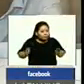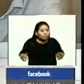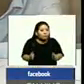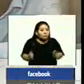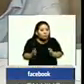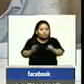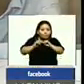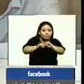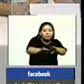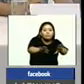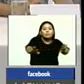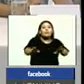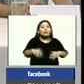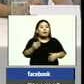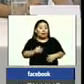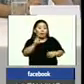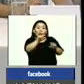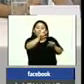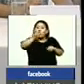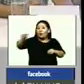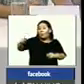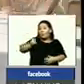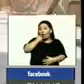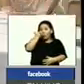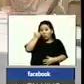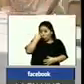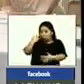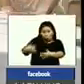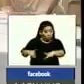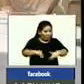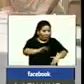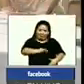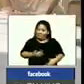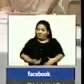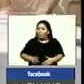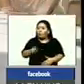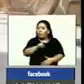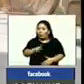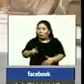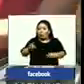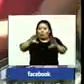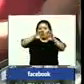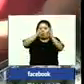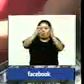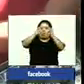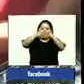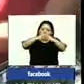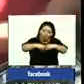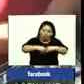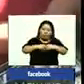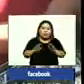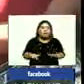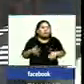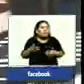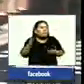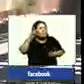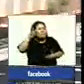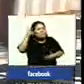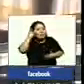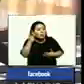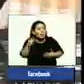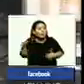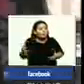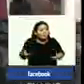campaña denominada Adolescente, el embarazo no es un juego, es como si el mundo se te viniera encima, con la que tratan de